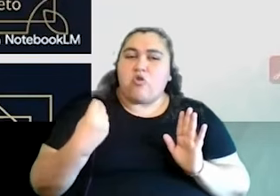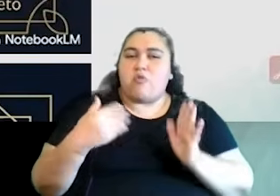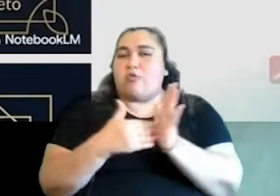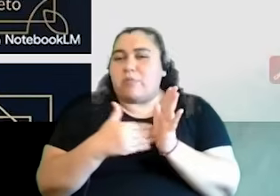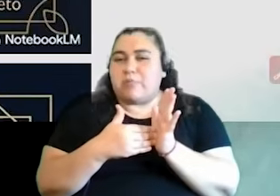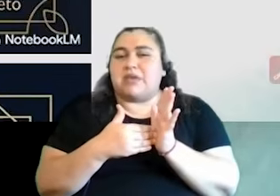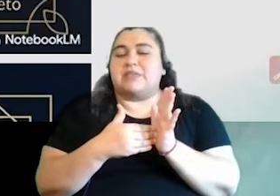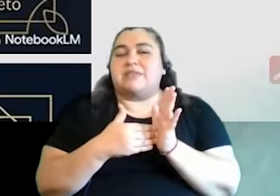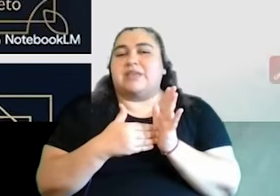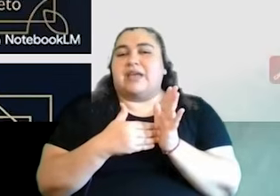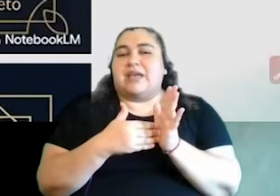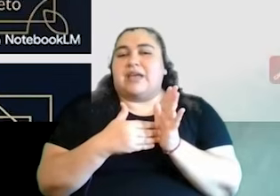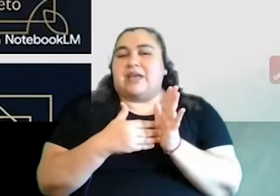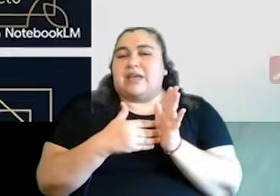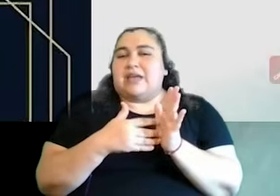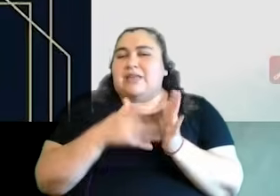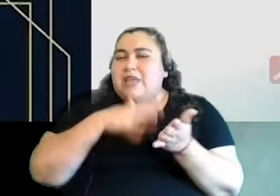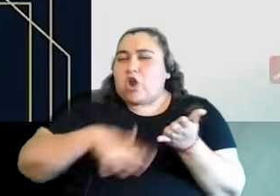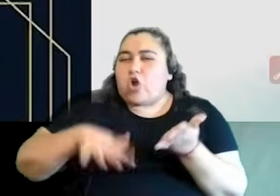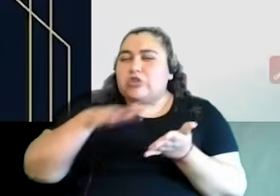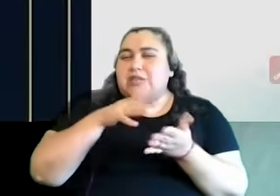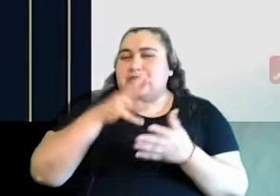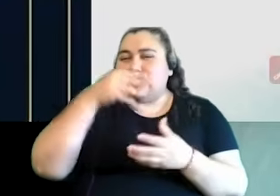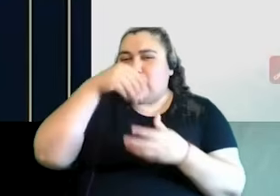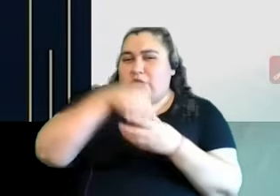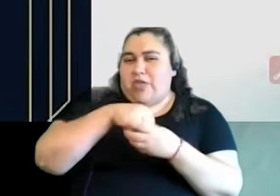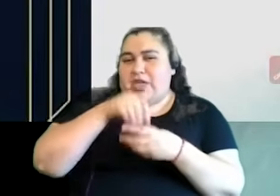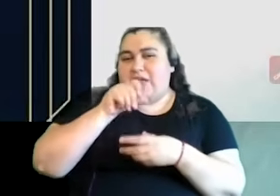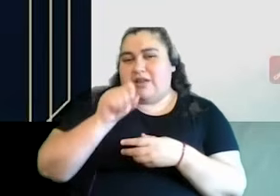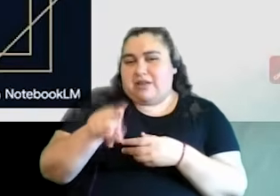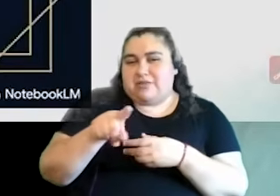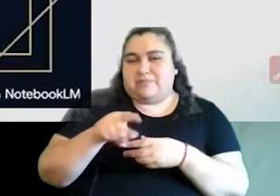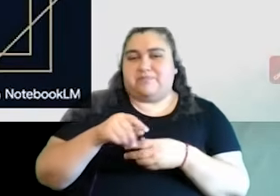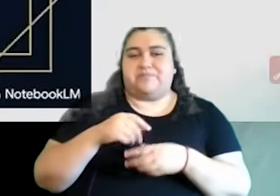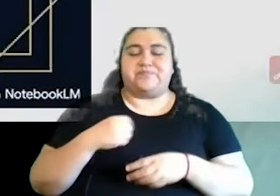marco de una orden de intervención por parte del contribuyente.